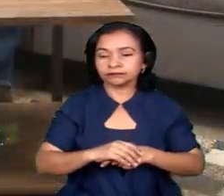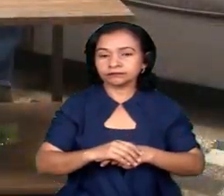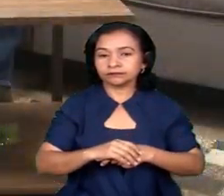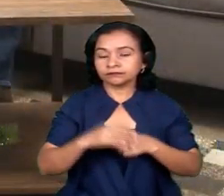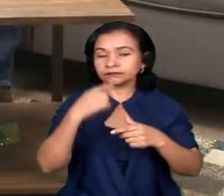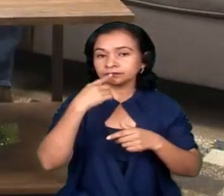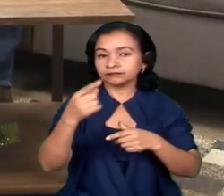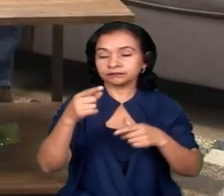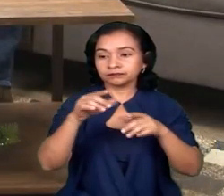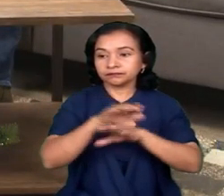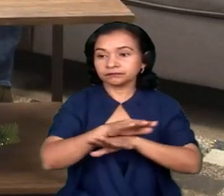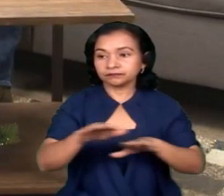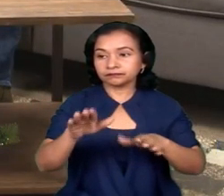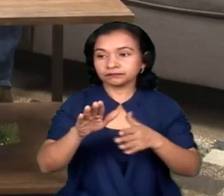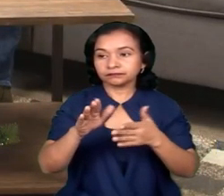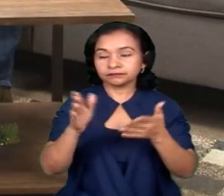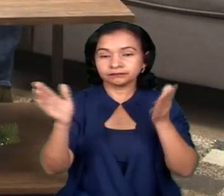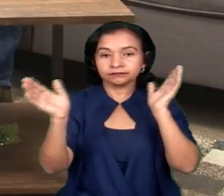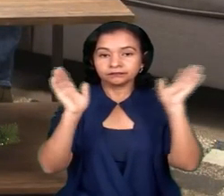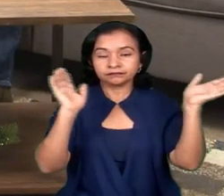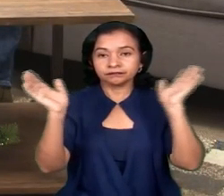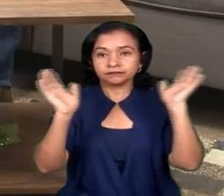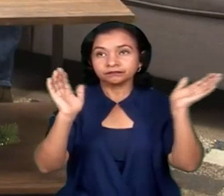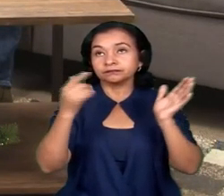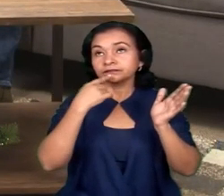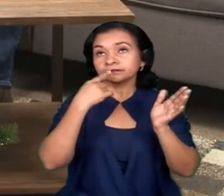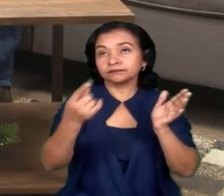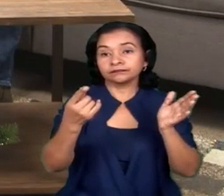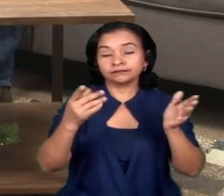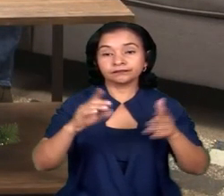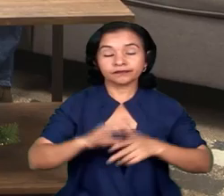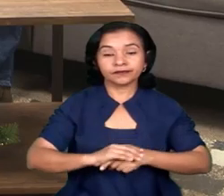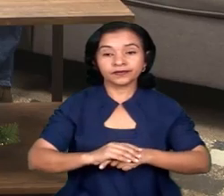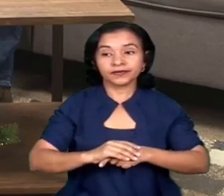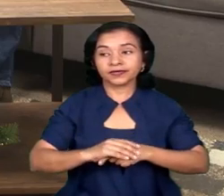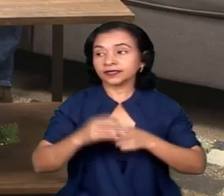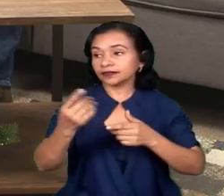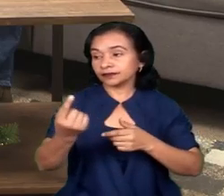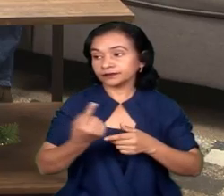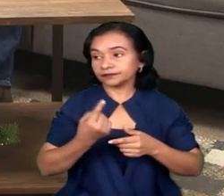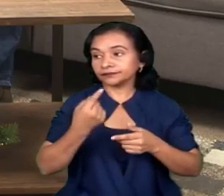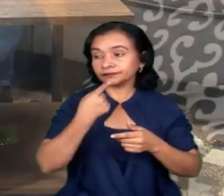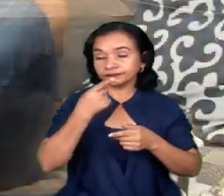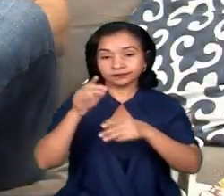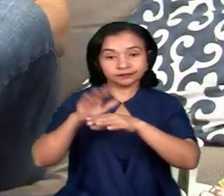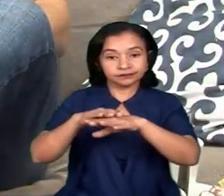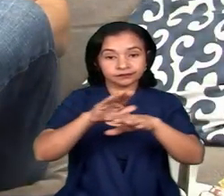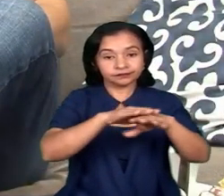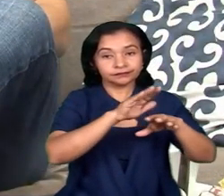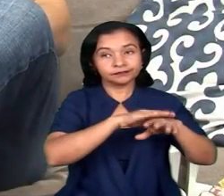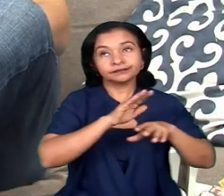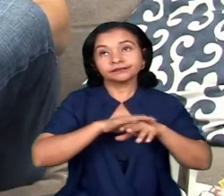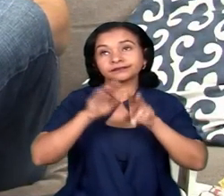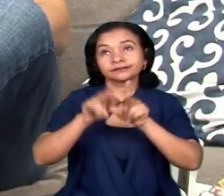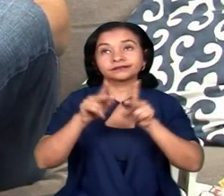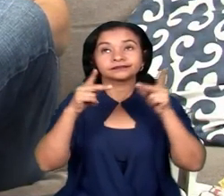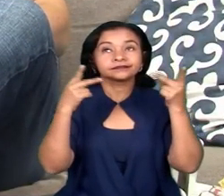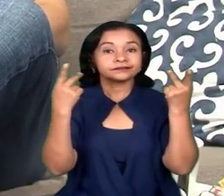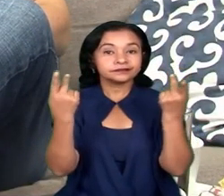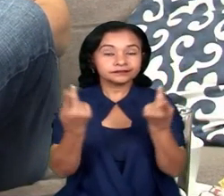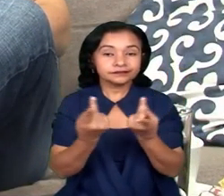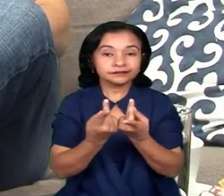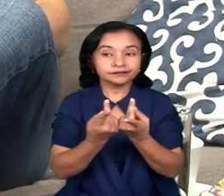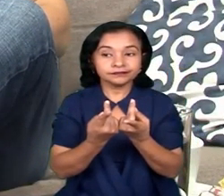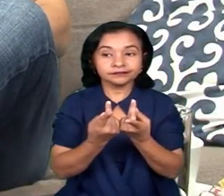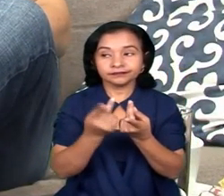del de los mercados, no, del país? Claro que eso estamos aquí para hacerle el llamado a la población, que vamos a estar